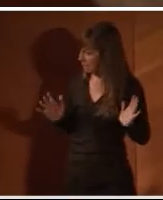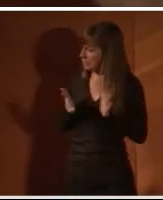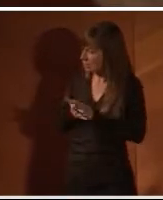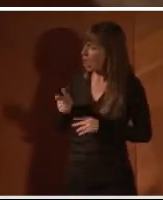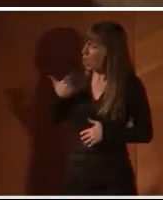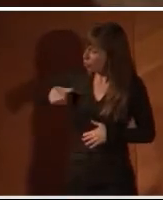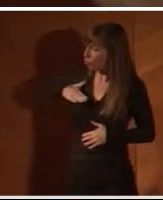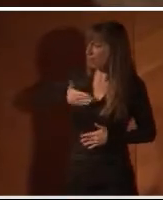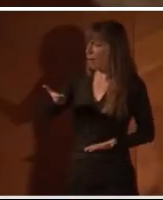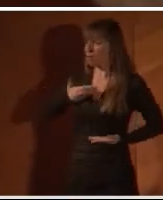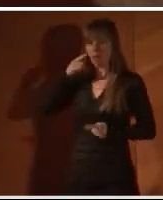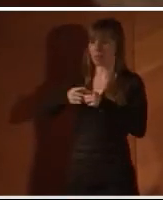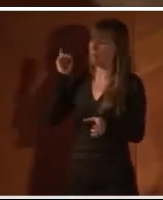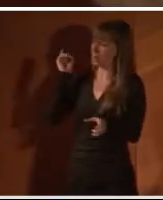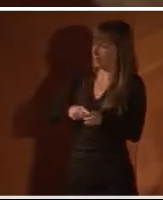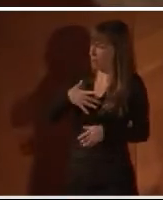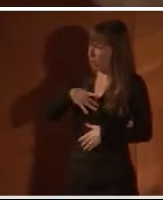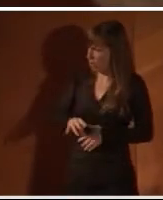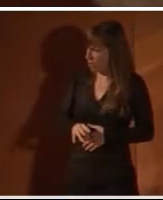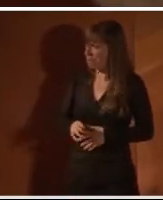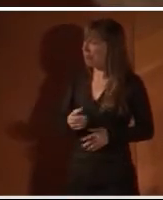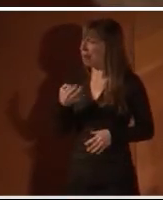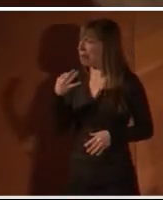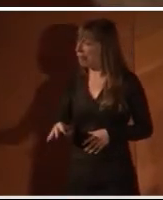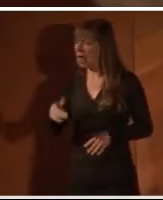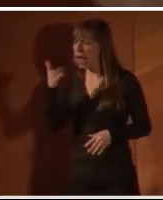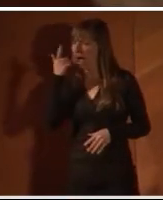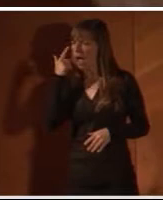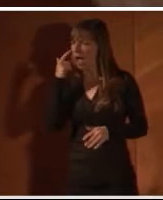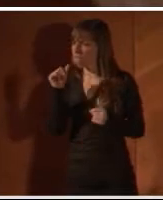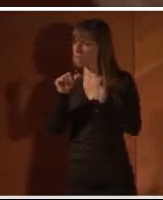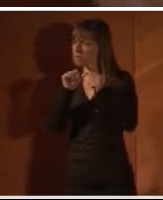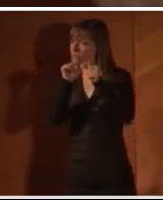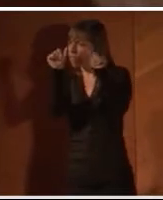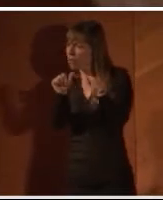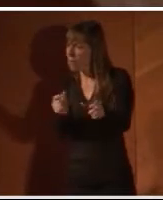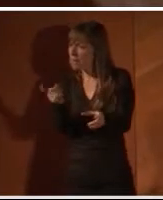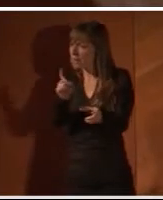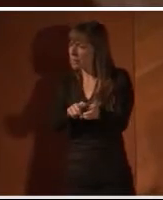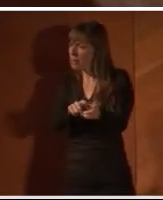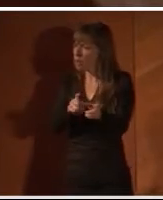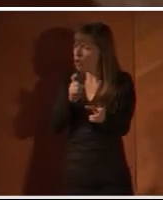esta manera de entender cómo hay que buscar otras formas diferentes de participación.